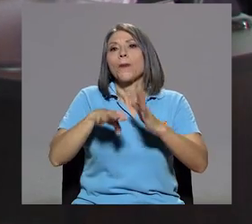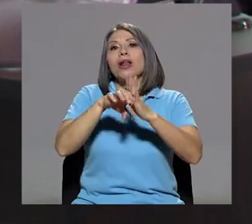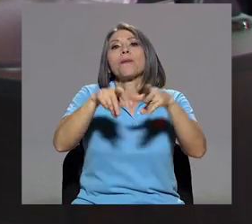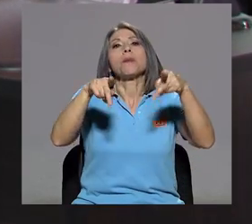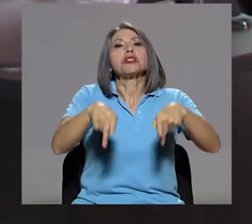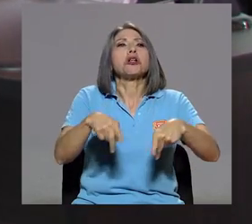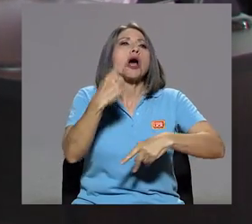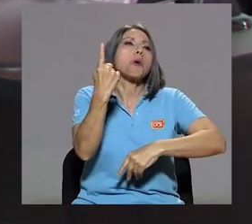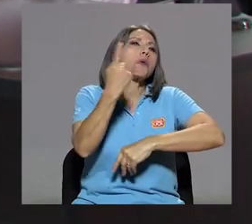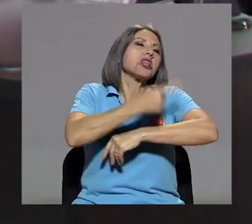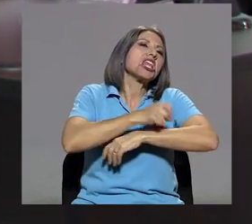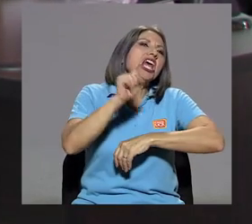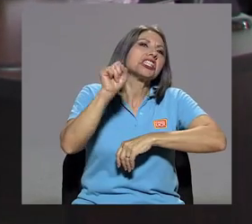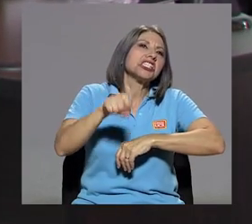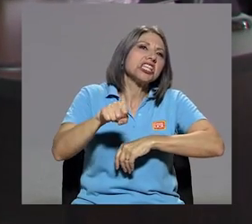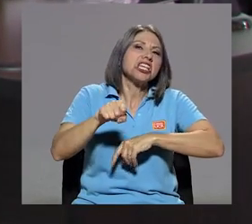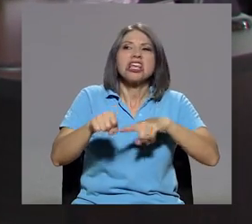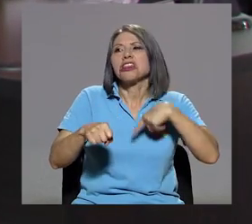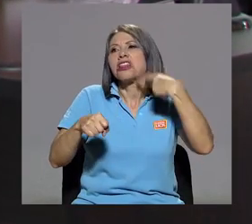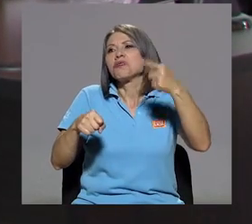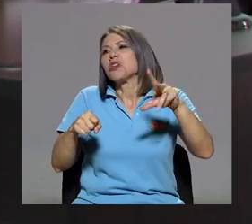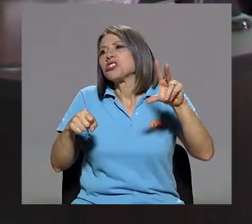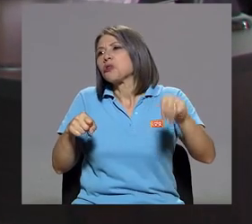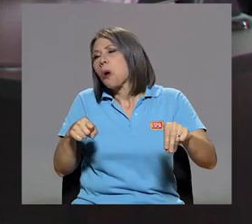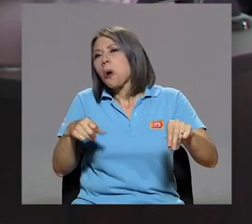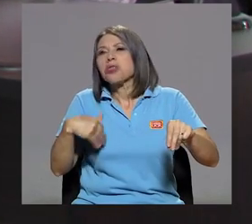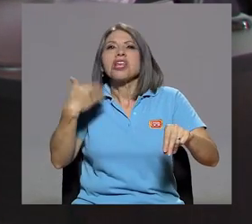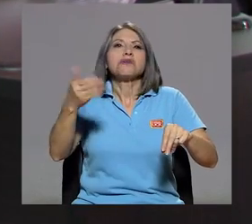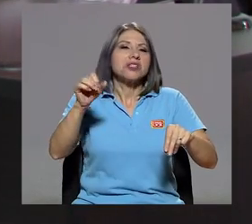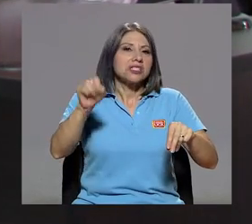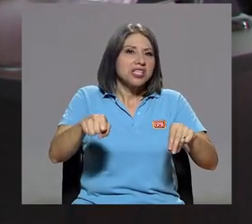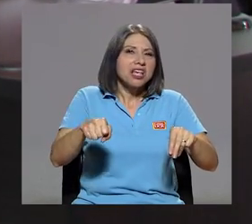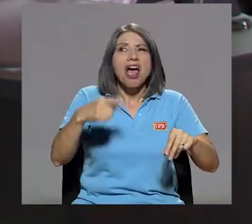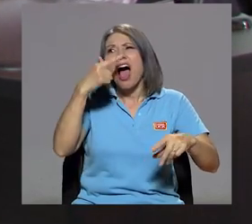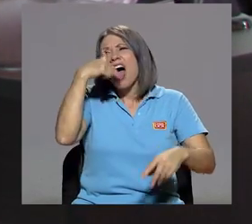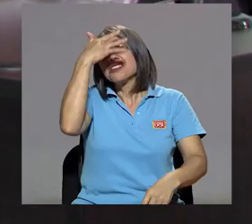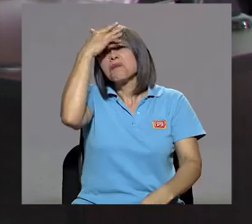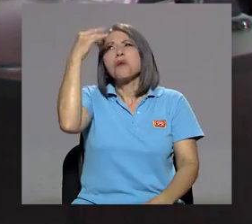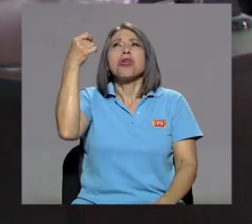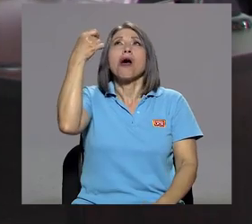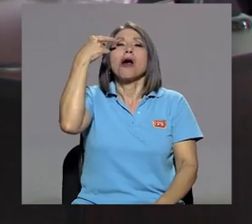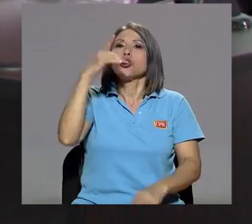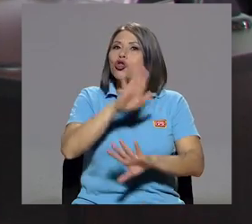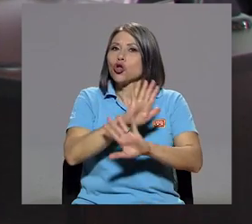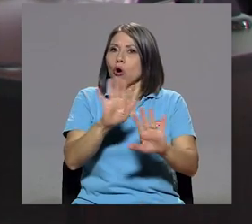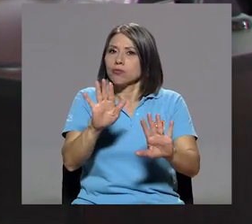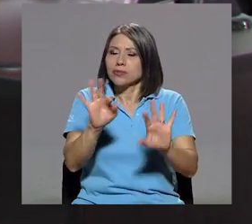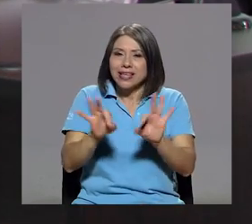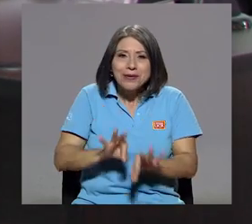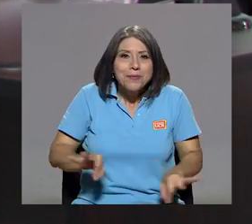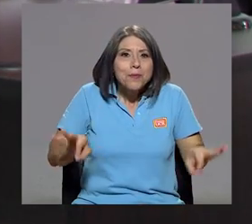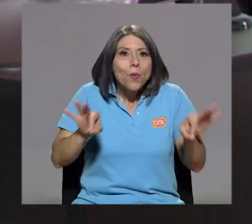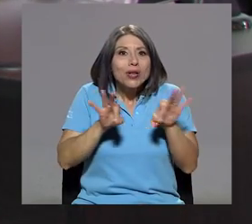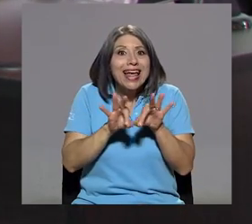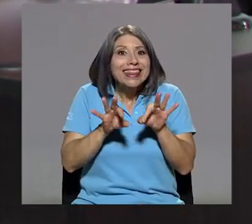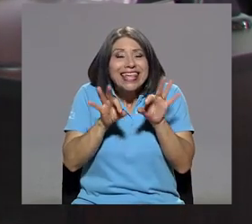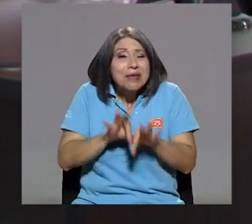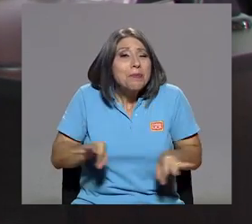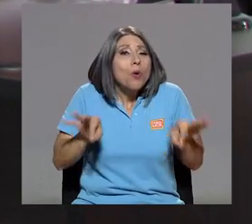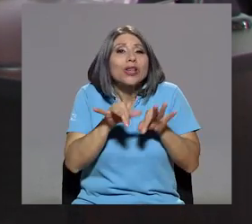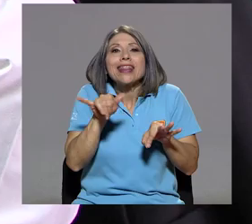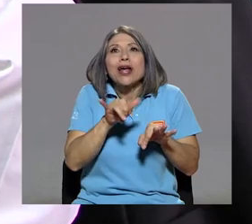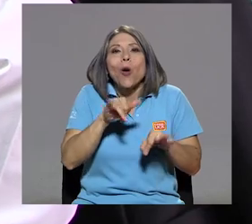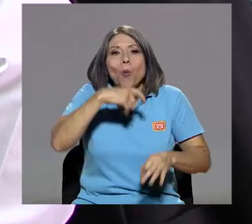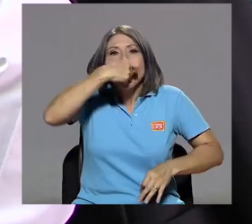que el paciente se las ponga un día sí, un día no, que se me olvidaron, ¿no? Entonces, tener bien claro que tan importante como lavarse los